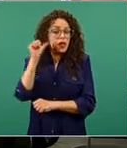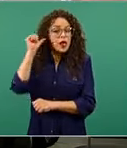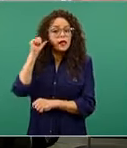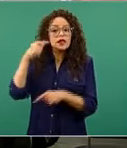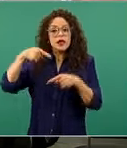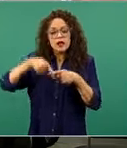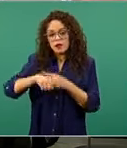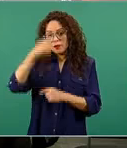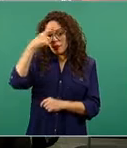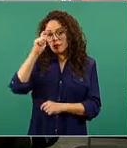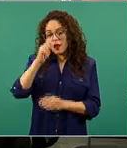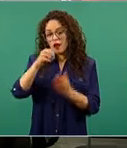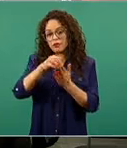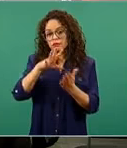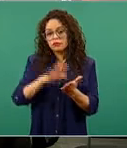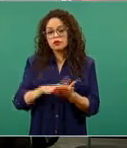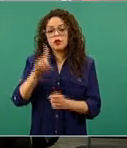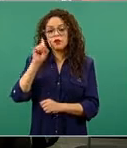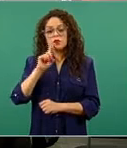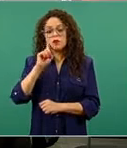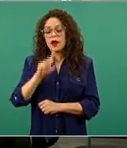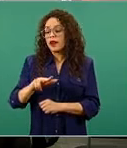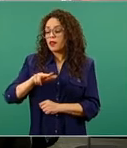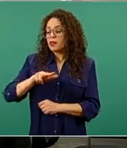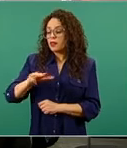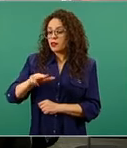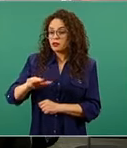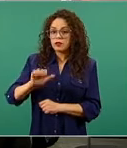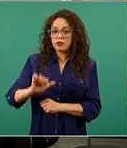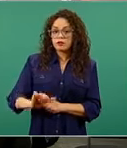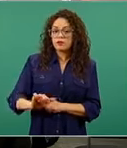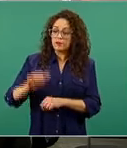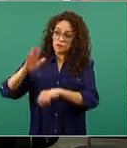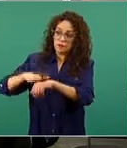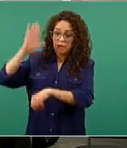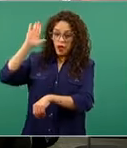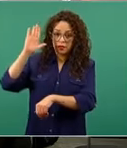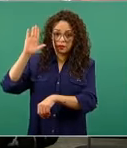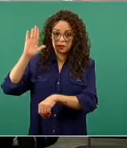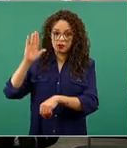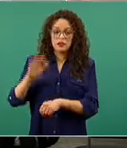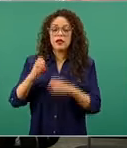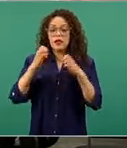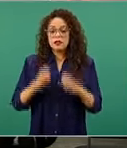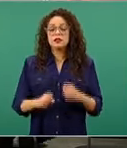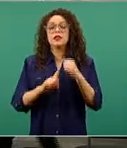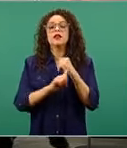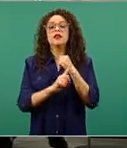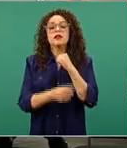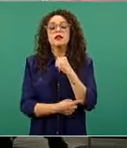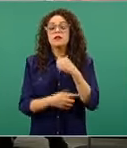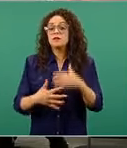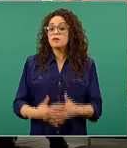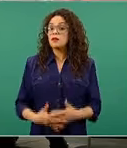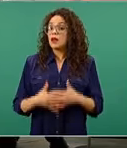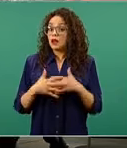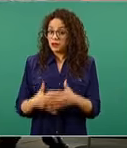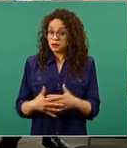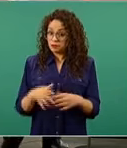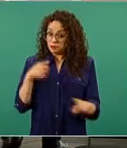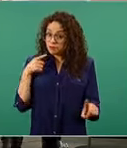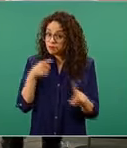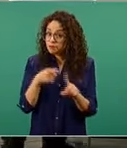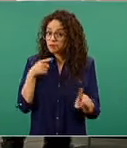para que se registren las mujeres de 18 años y más embarazadas. Embarazadas. Ese